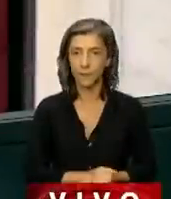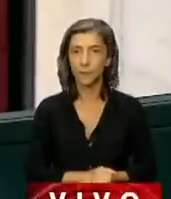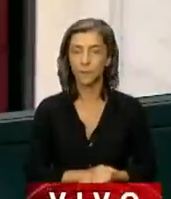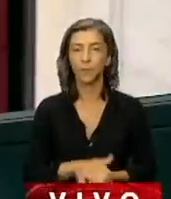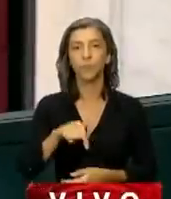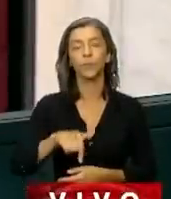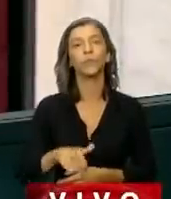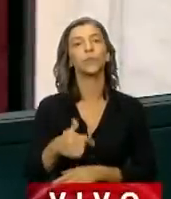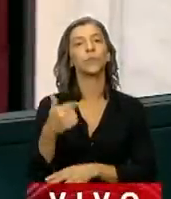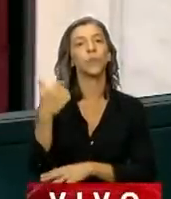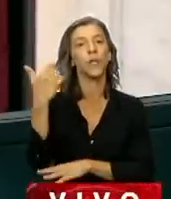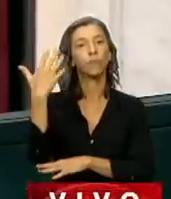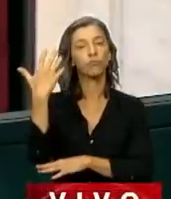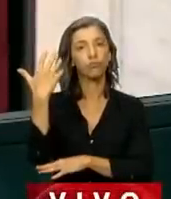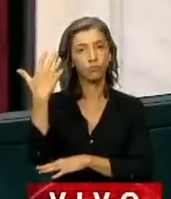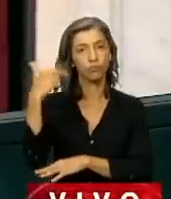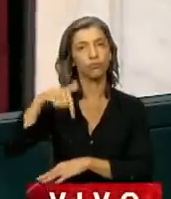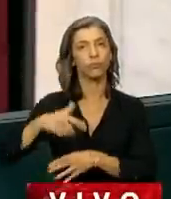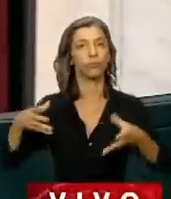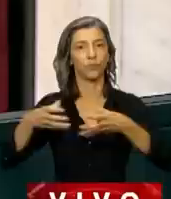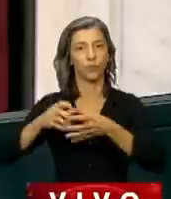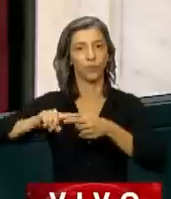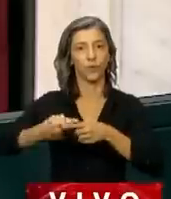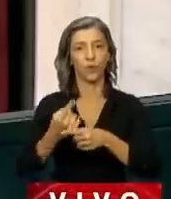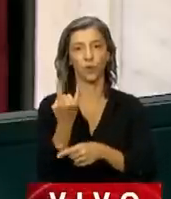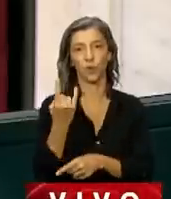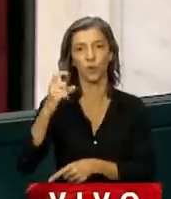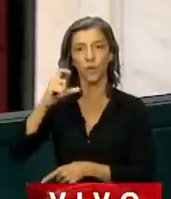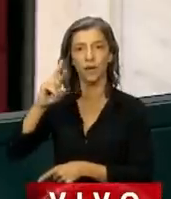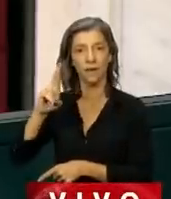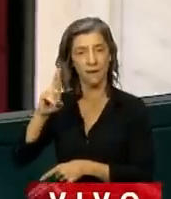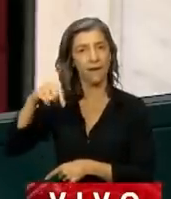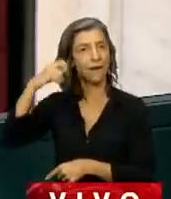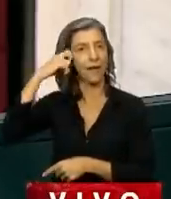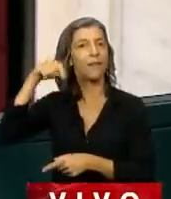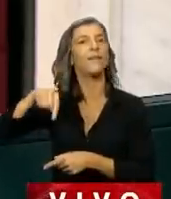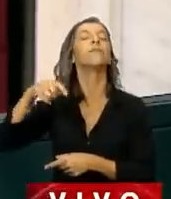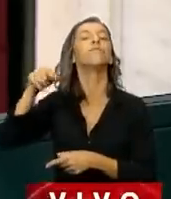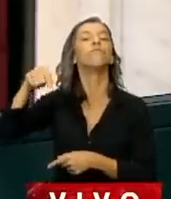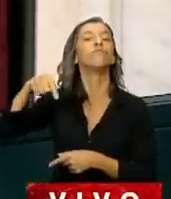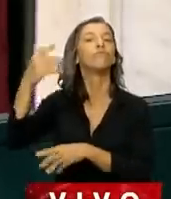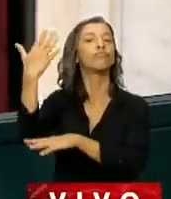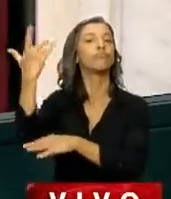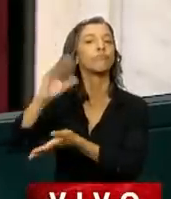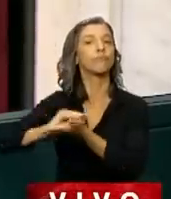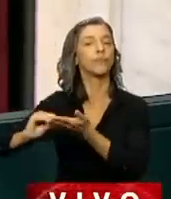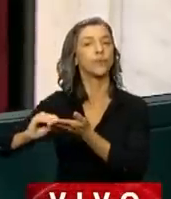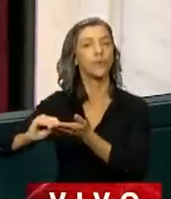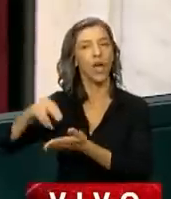En representación del bloque de la UCR, tiene la palabra el diputado por la provincia de Córdoba, Mario Raúl